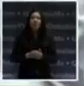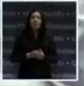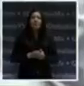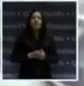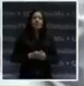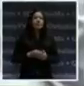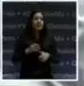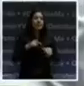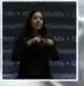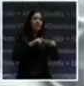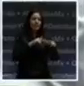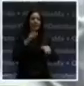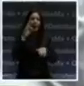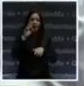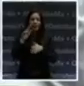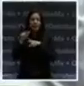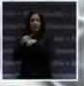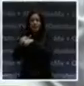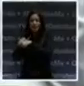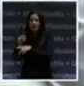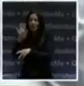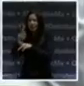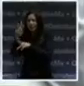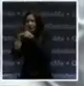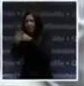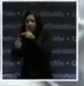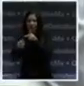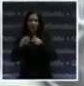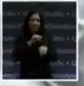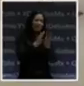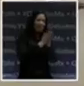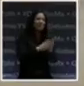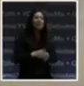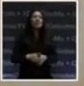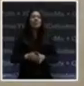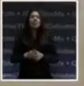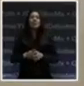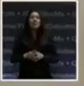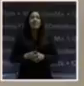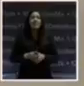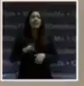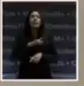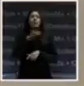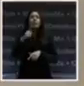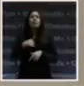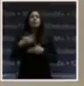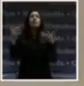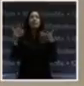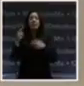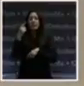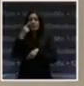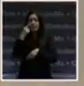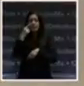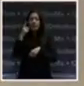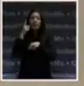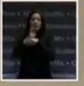porque no concluyó, por favor. Se quedó adelante. Picada, ¿verdad? Sí. Pero bueno, ahí va. ¿Y qué sigue? ¿Qué sigue? Tenemos